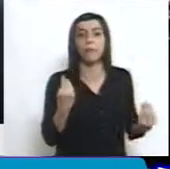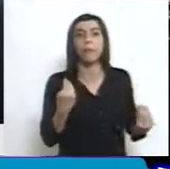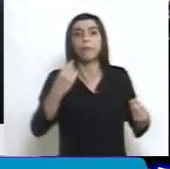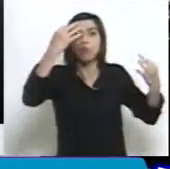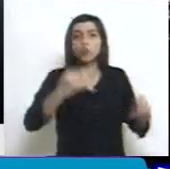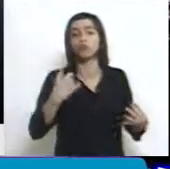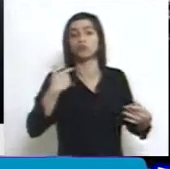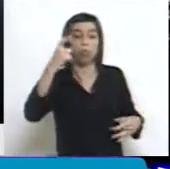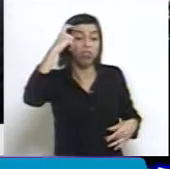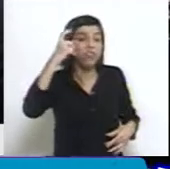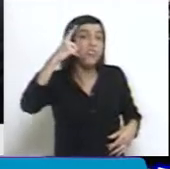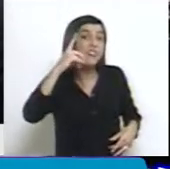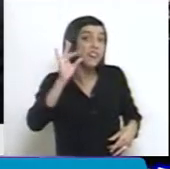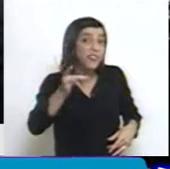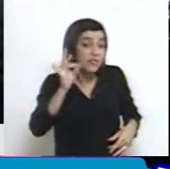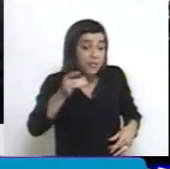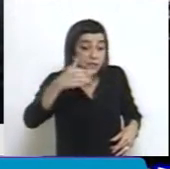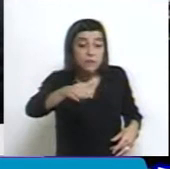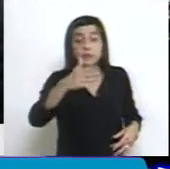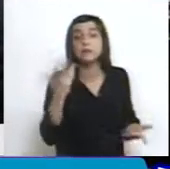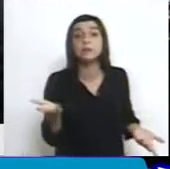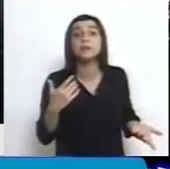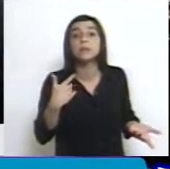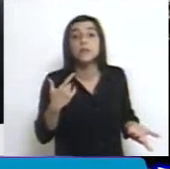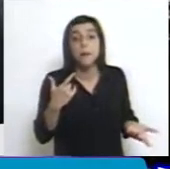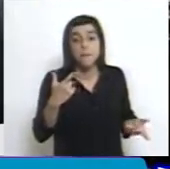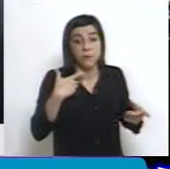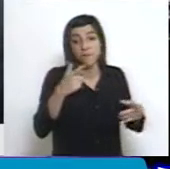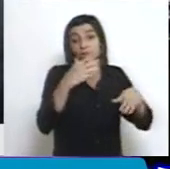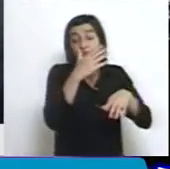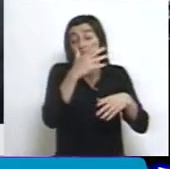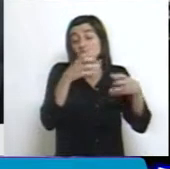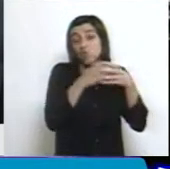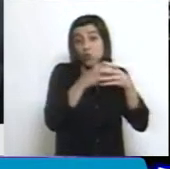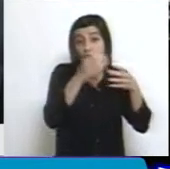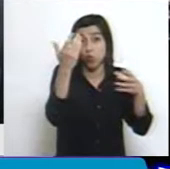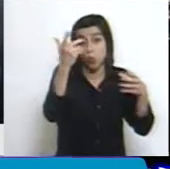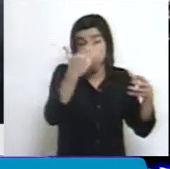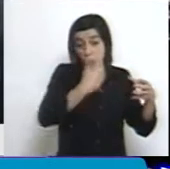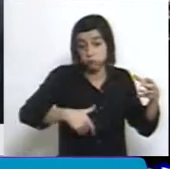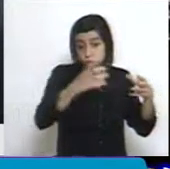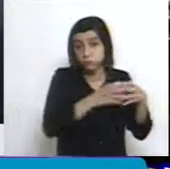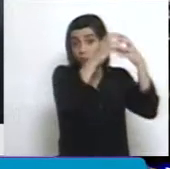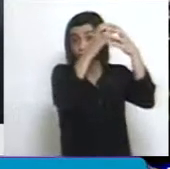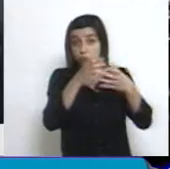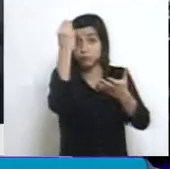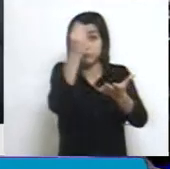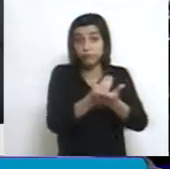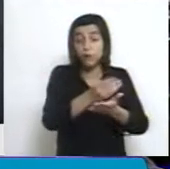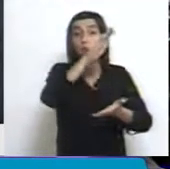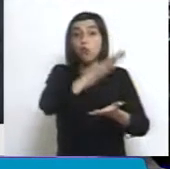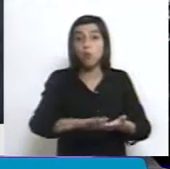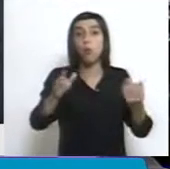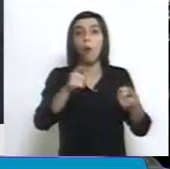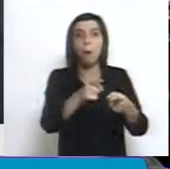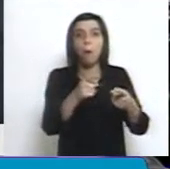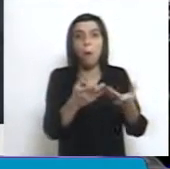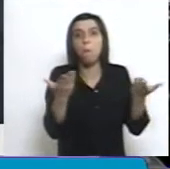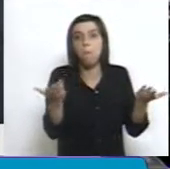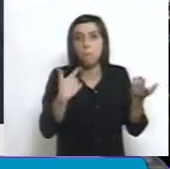tenido participación en la elaboración de este proyecto de presupuesto 2016. Desde nuestro punto